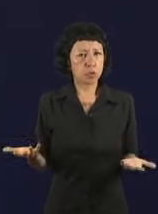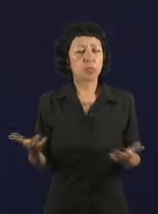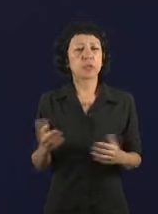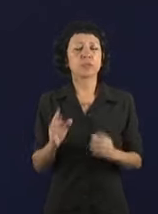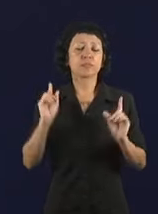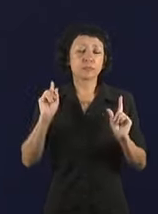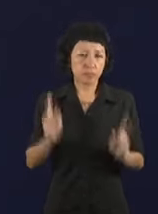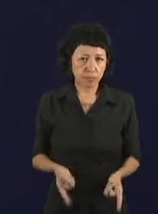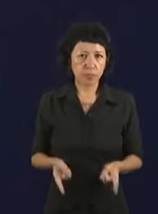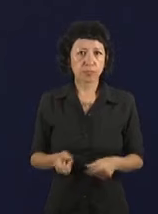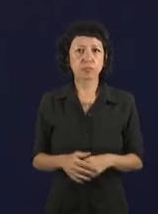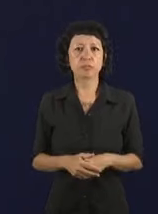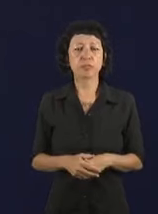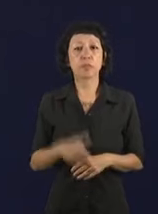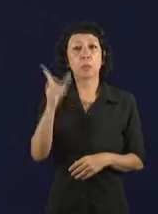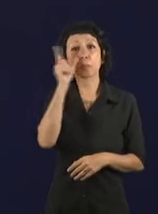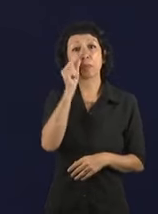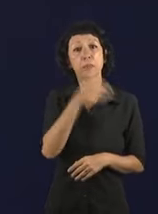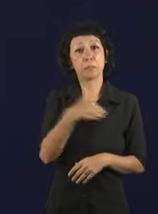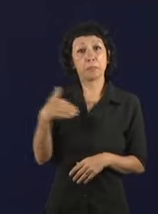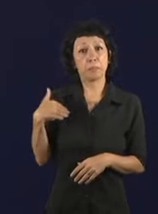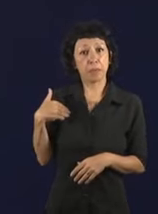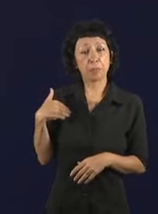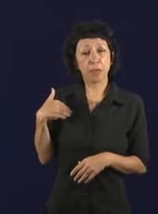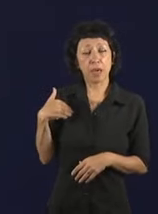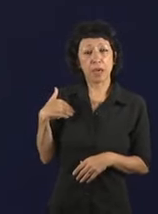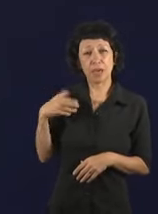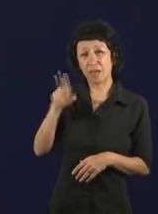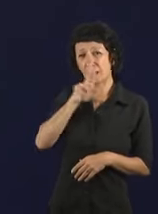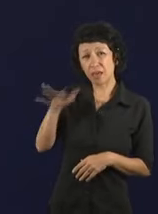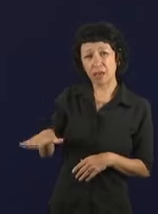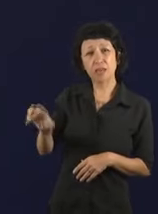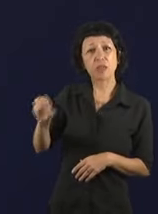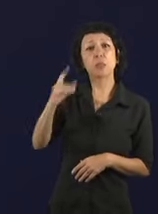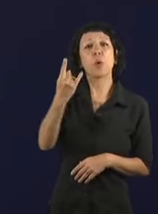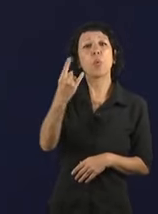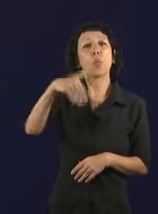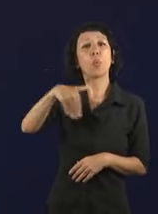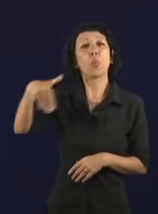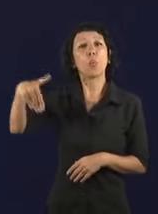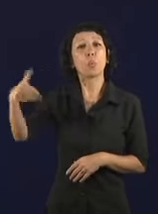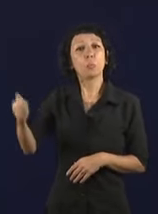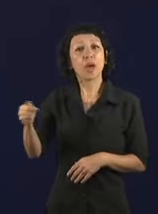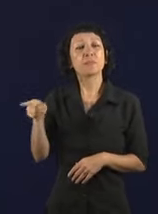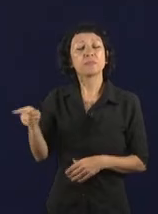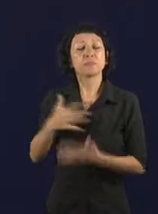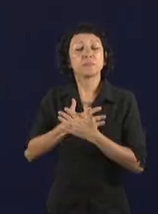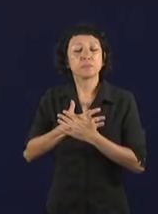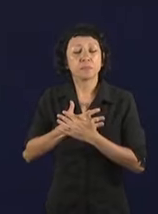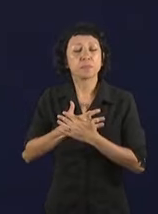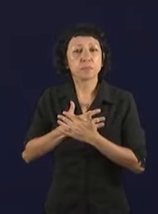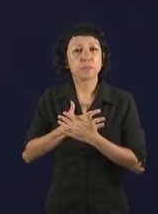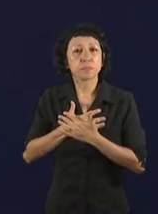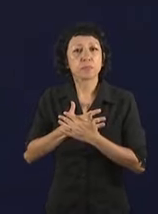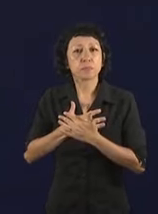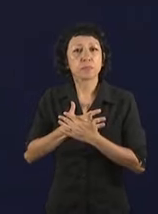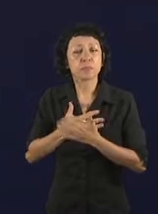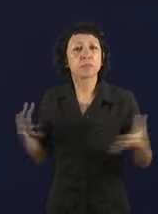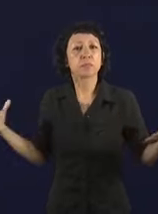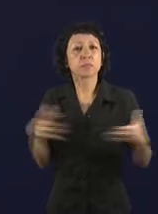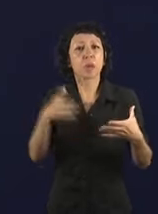además los papás de de Uma pertenecen a nuestra querida policía federal